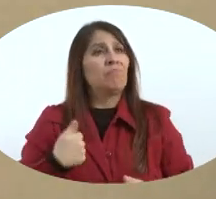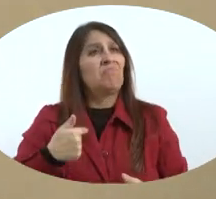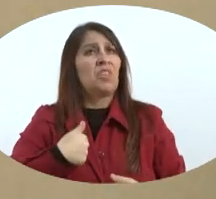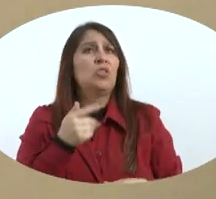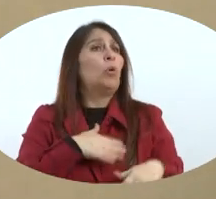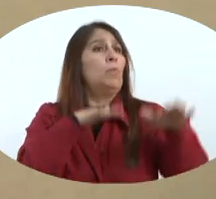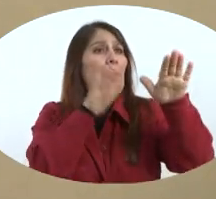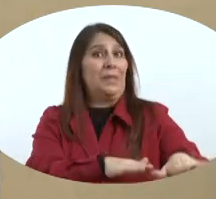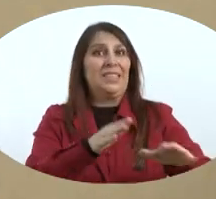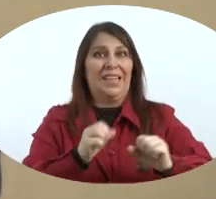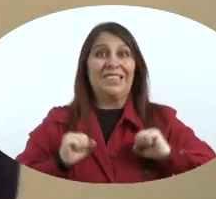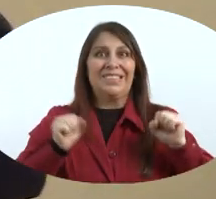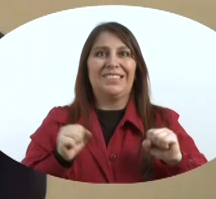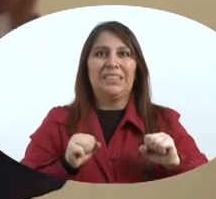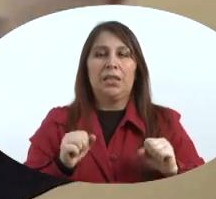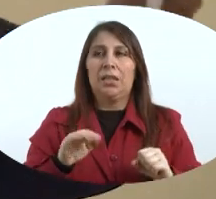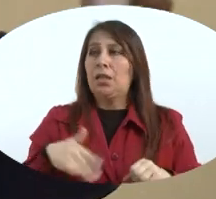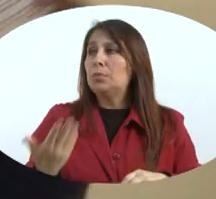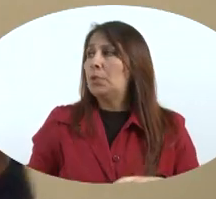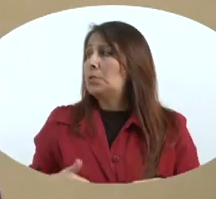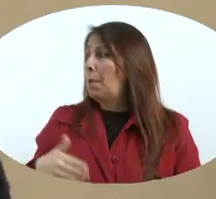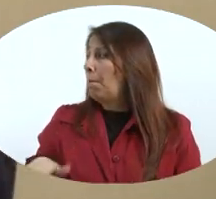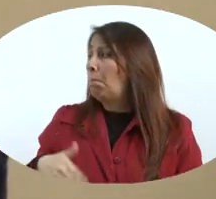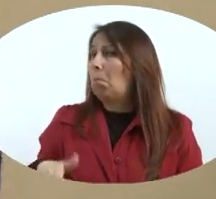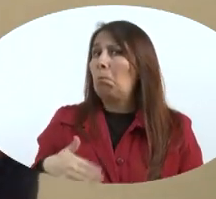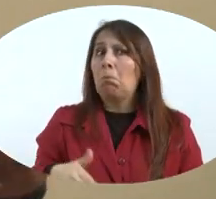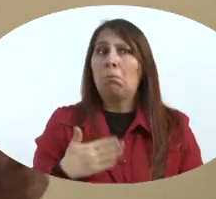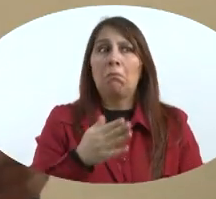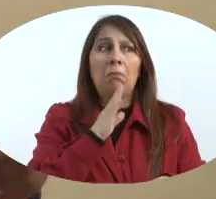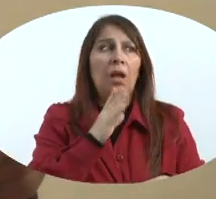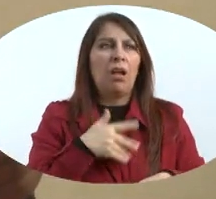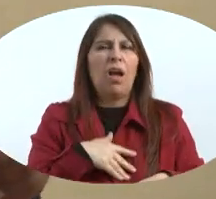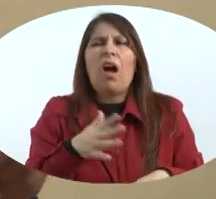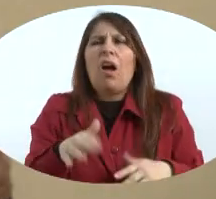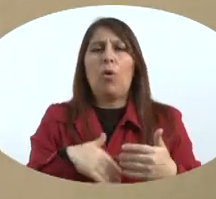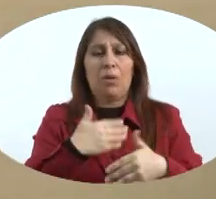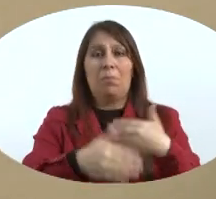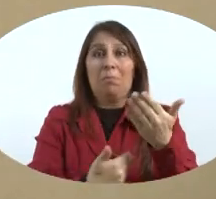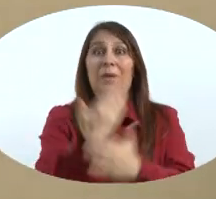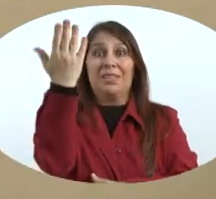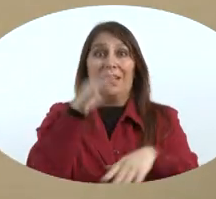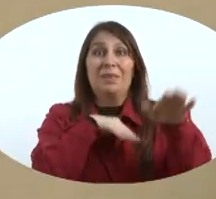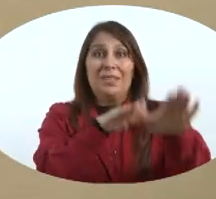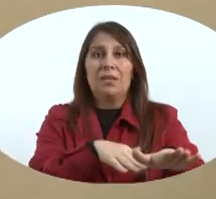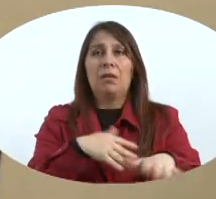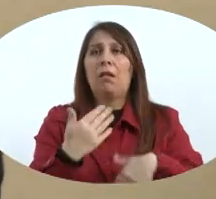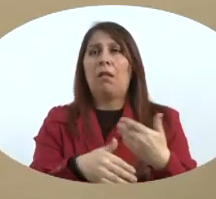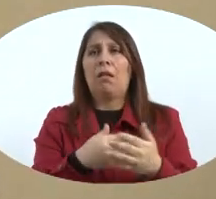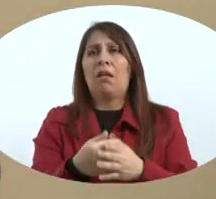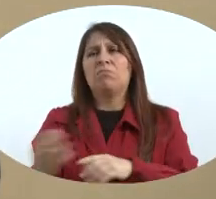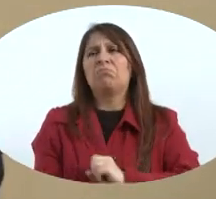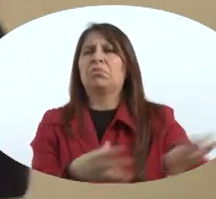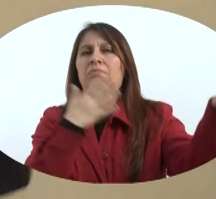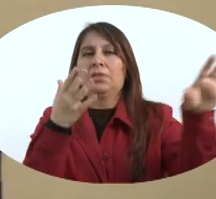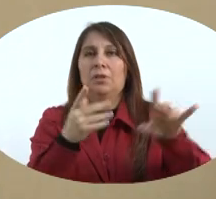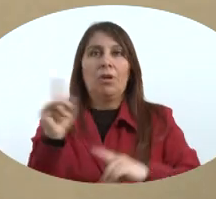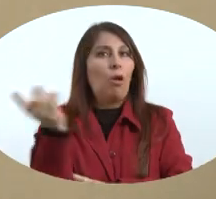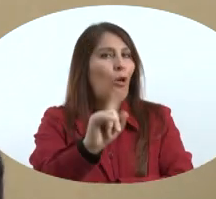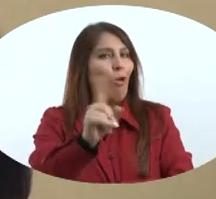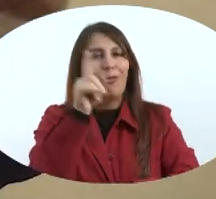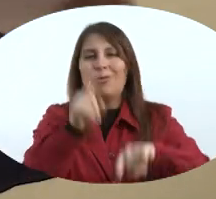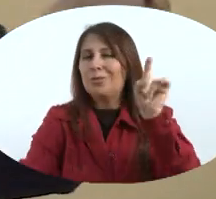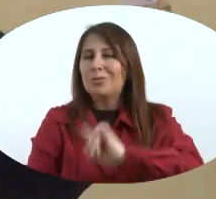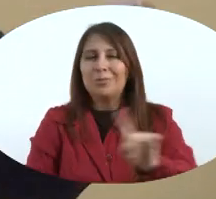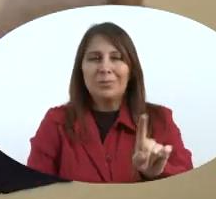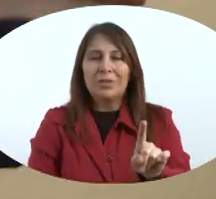lance a una representación y luego la dejé vacía durante un tiempo y la dejé votada en el transcurso del período porque eso es muy grave para nosotros como